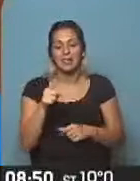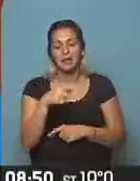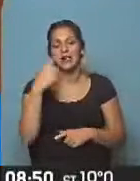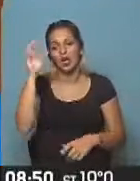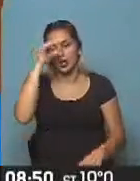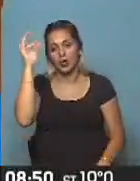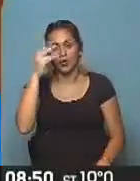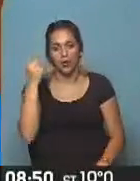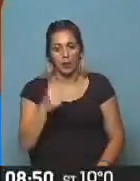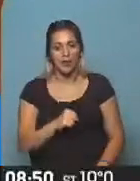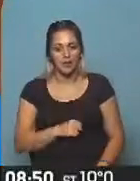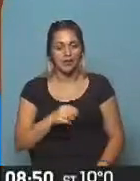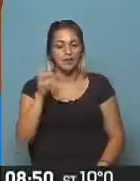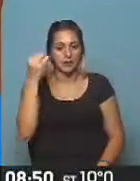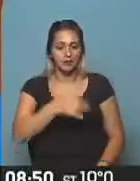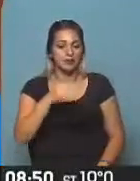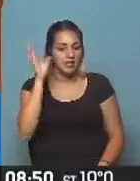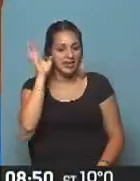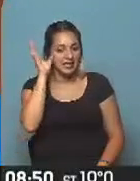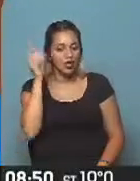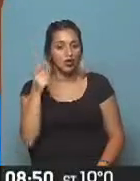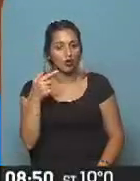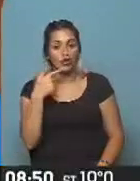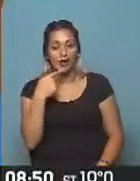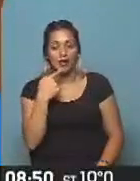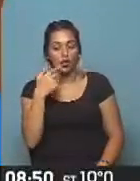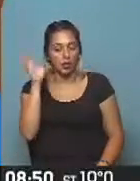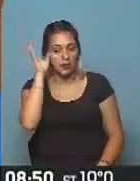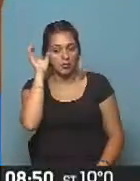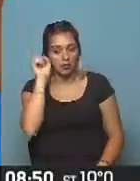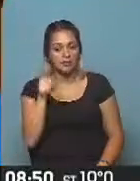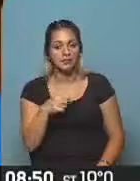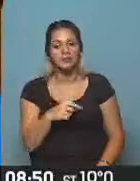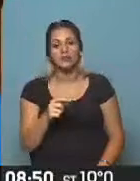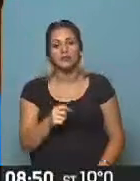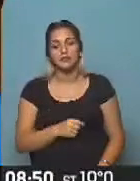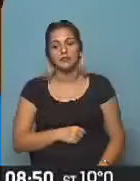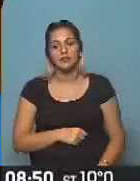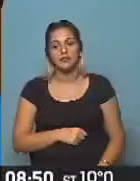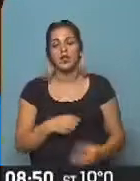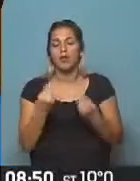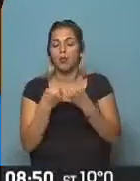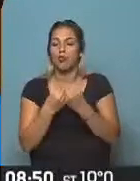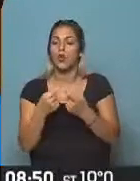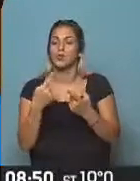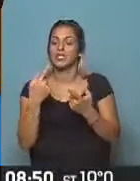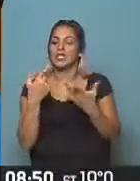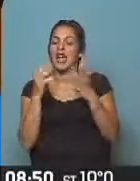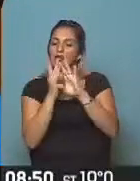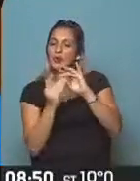realmente en napolitano es dialecto napolitano con subtítulo presupuesto pasando a través de la música clásica del jazz